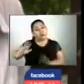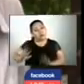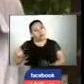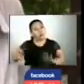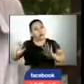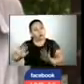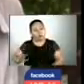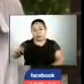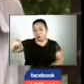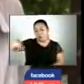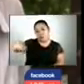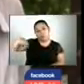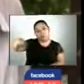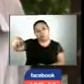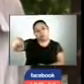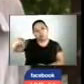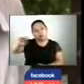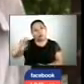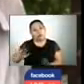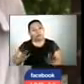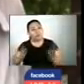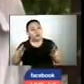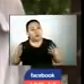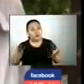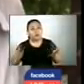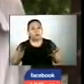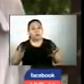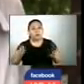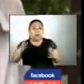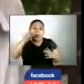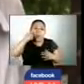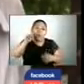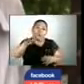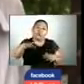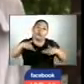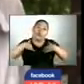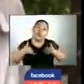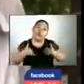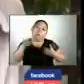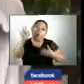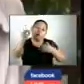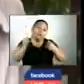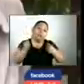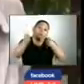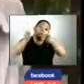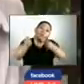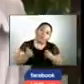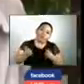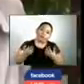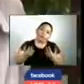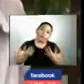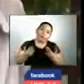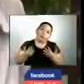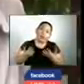despacio a modo pues de que cuando me rindo también me siento en la sombrita